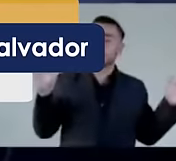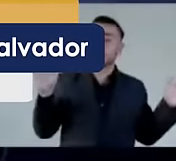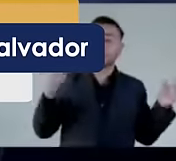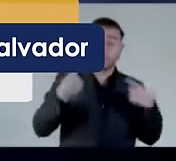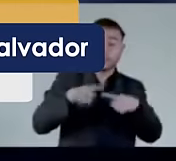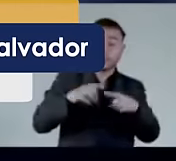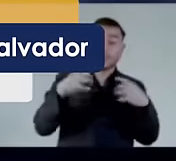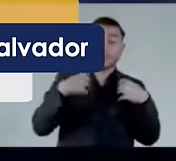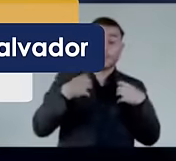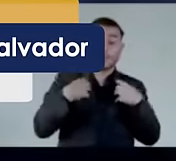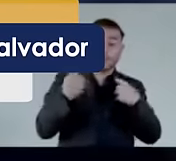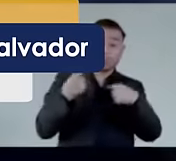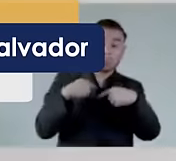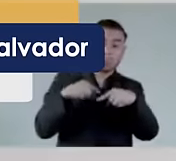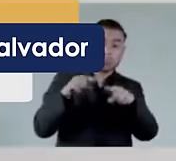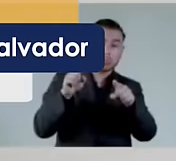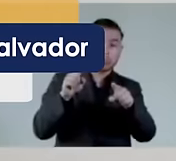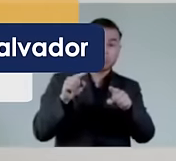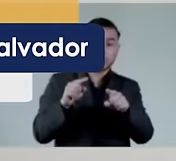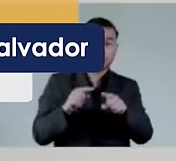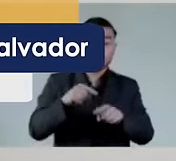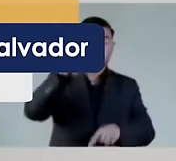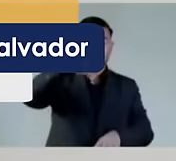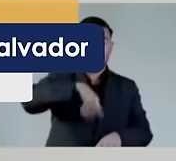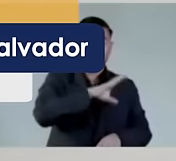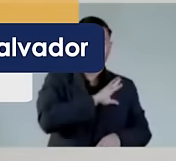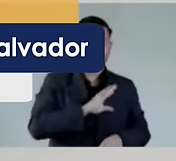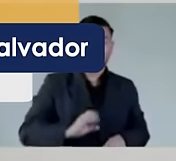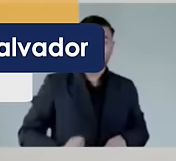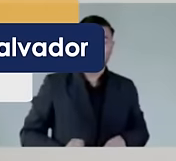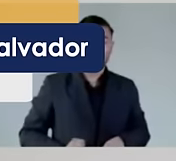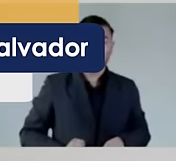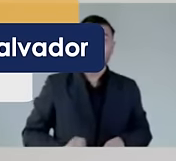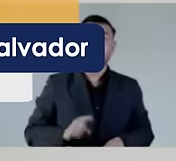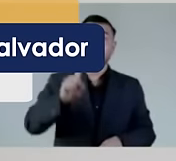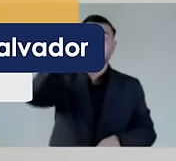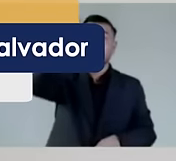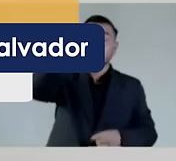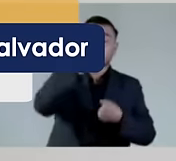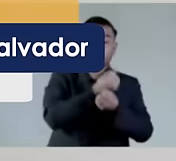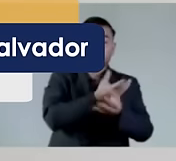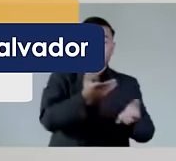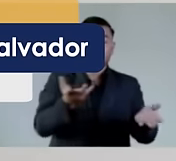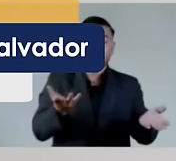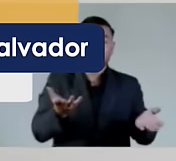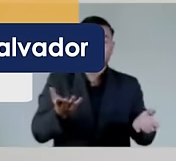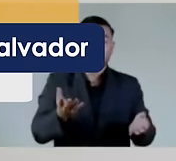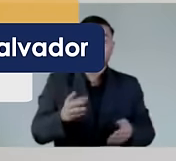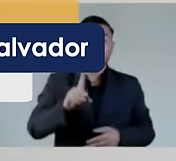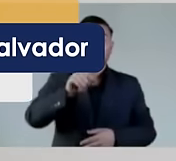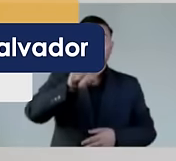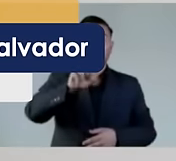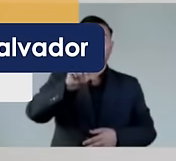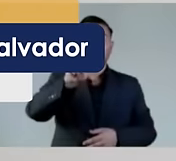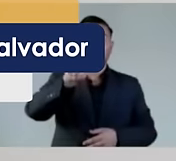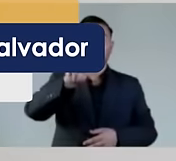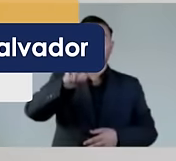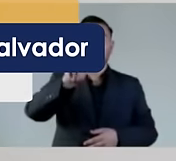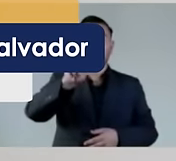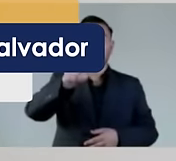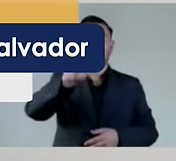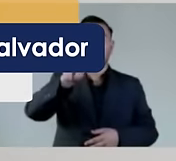eterna y ahora república del salvador te bendigo con la bendición de deuteronomio 28 el